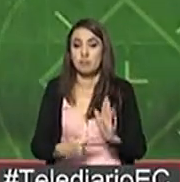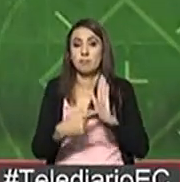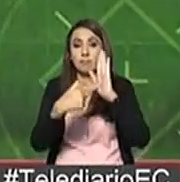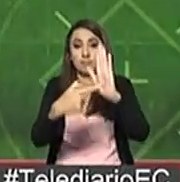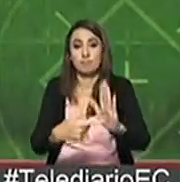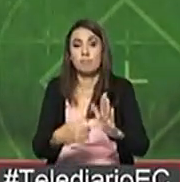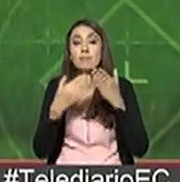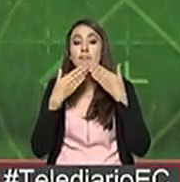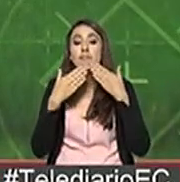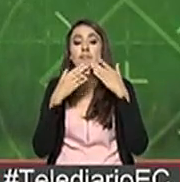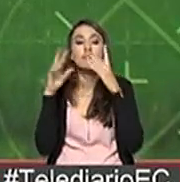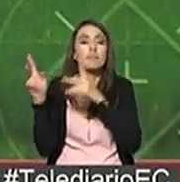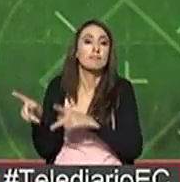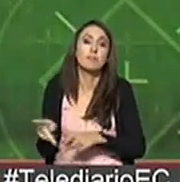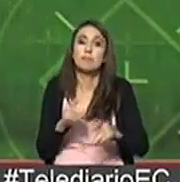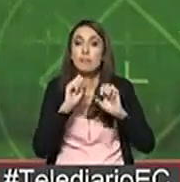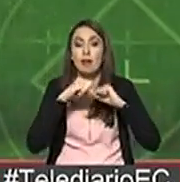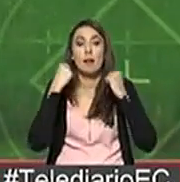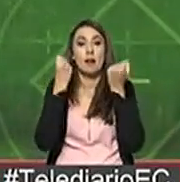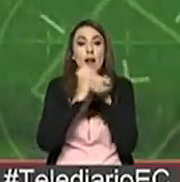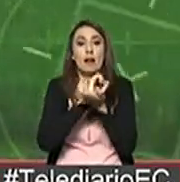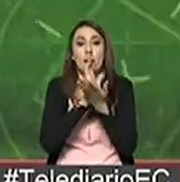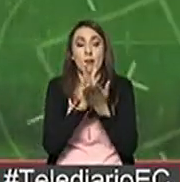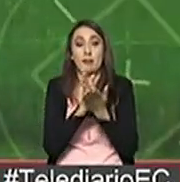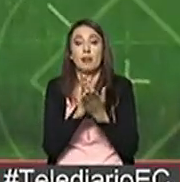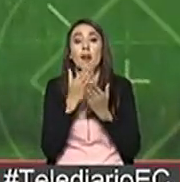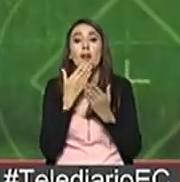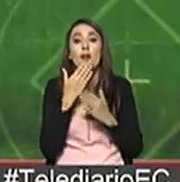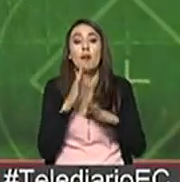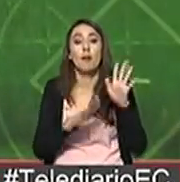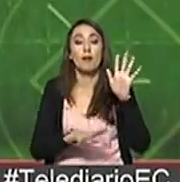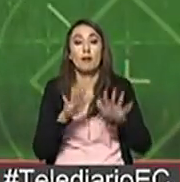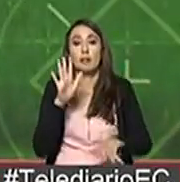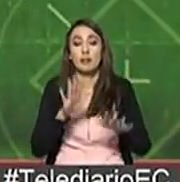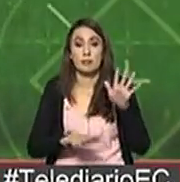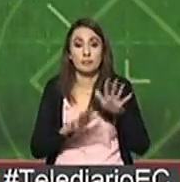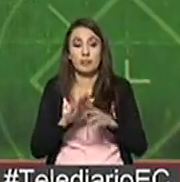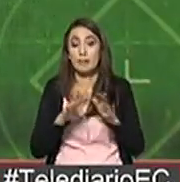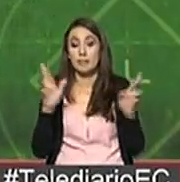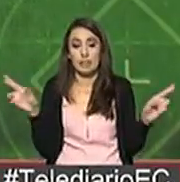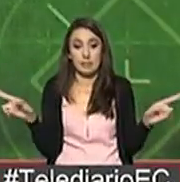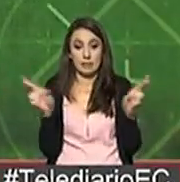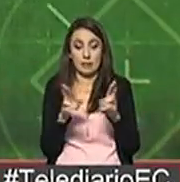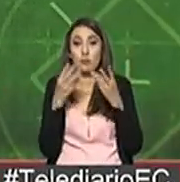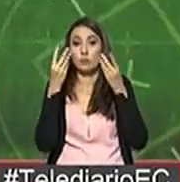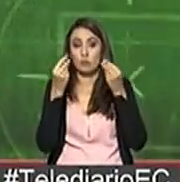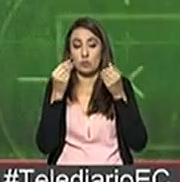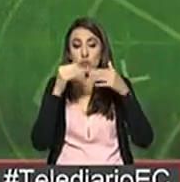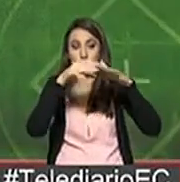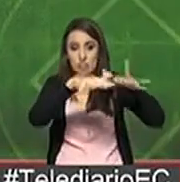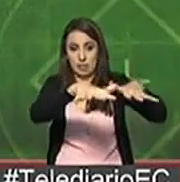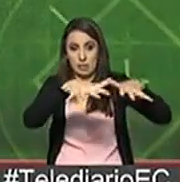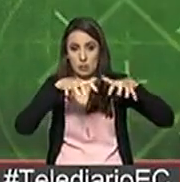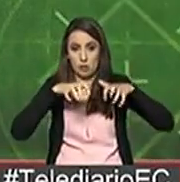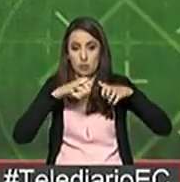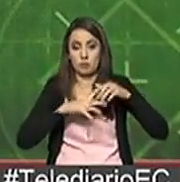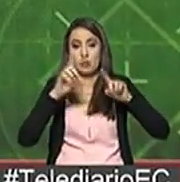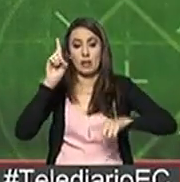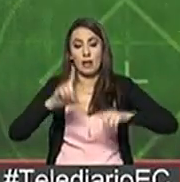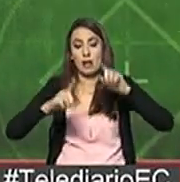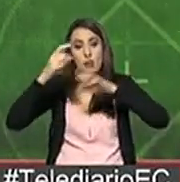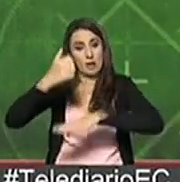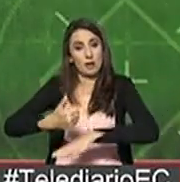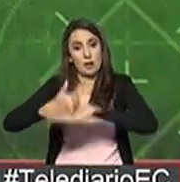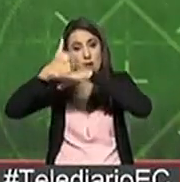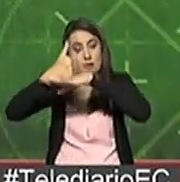Asamblea Nacional apunta, entre otras cosas, a propiciar una reducción en la estructura de costos para el agricultor. Autoridades de gobierno